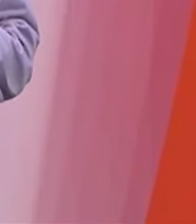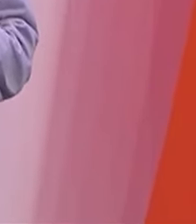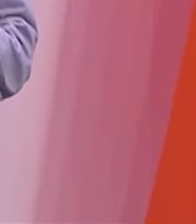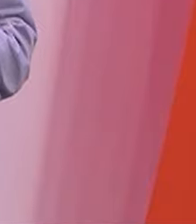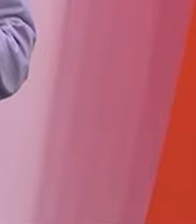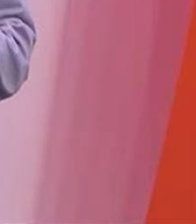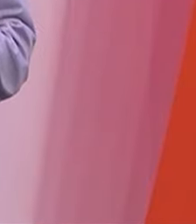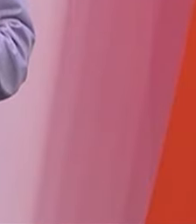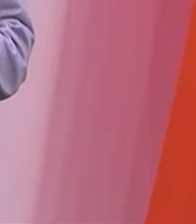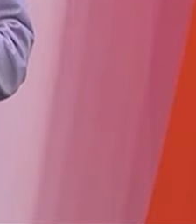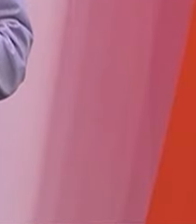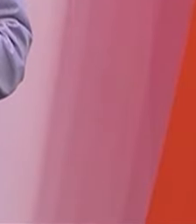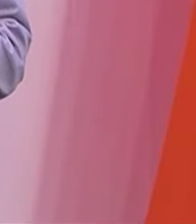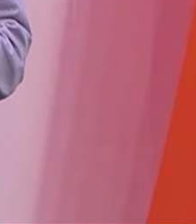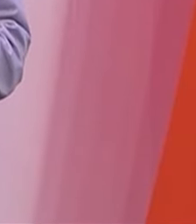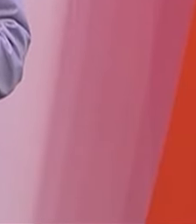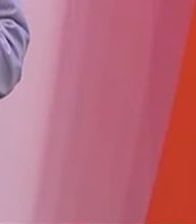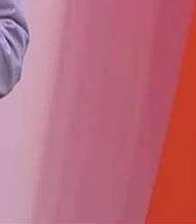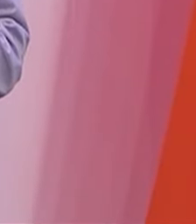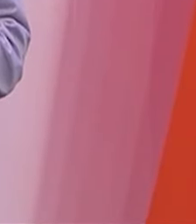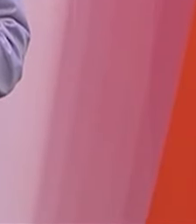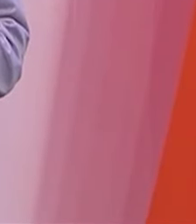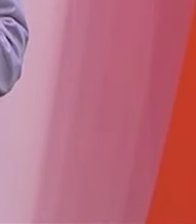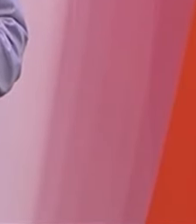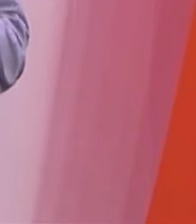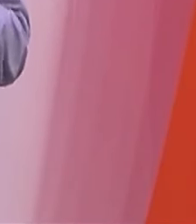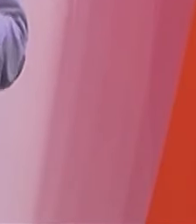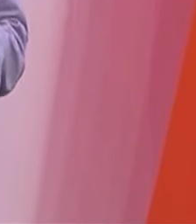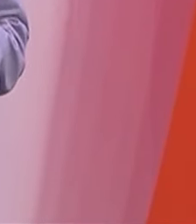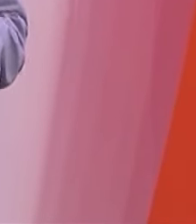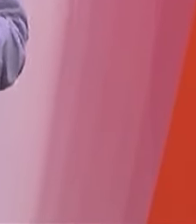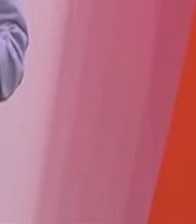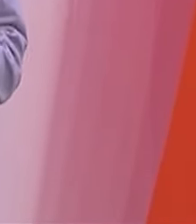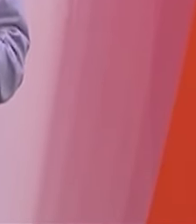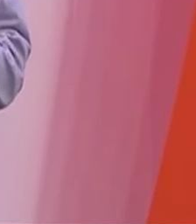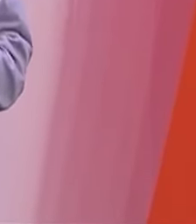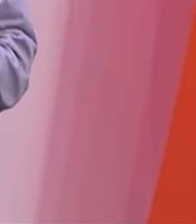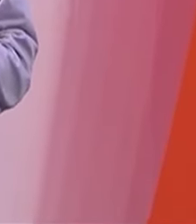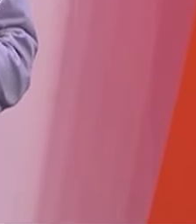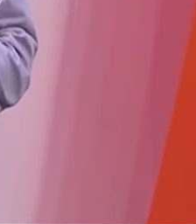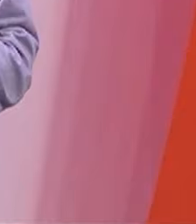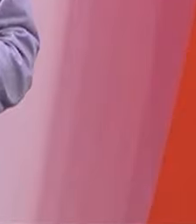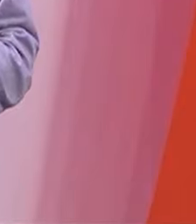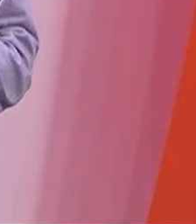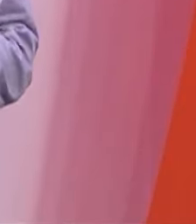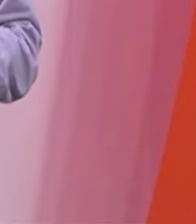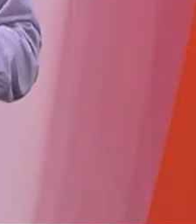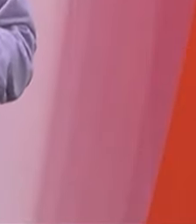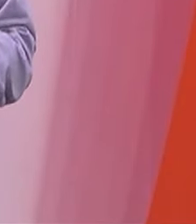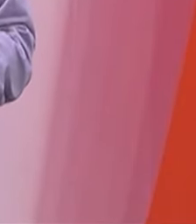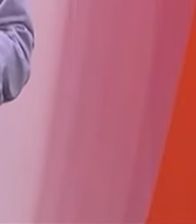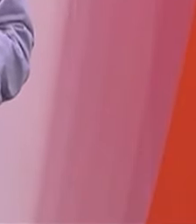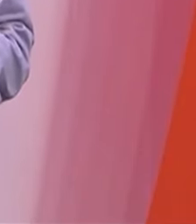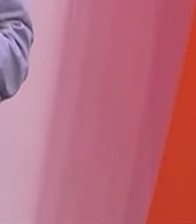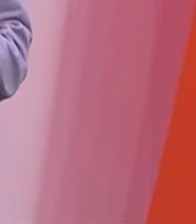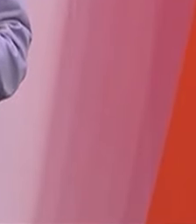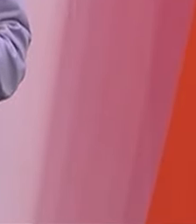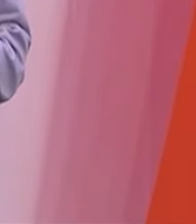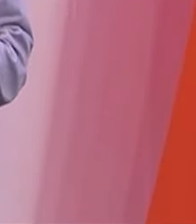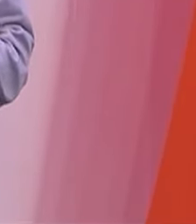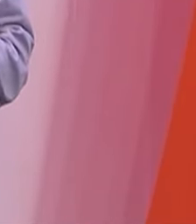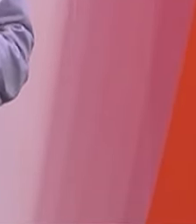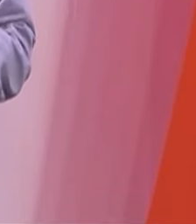palabras en inglés, por palabras en inglés para que los muchachos practiquen y ustedes también adquieran un nuevo conocimiento. Sobre todo en la parte de